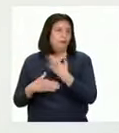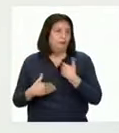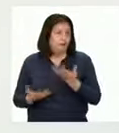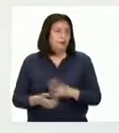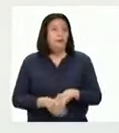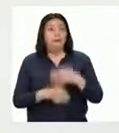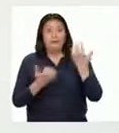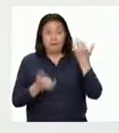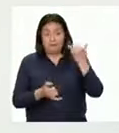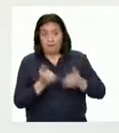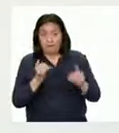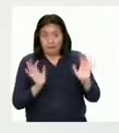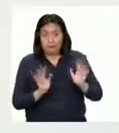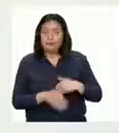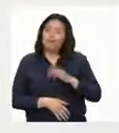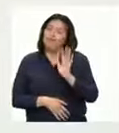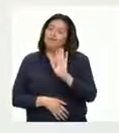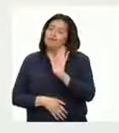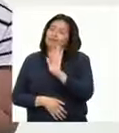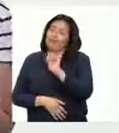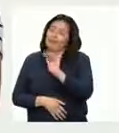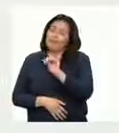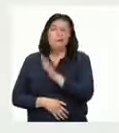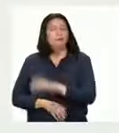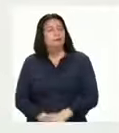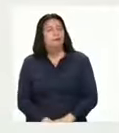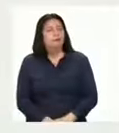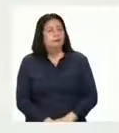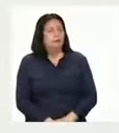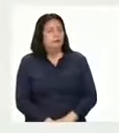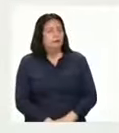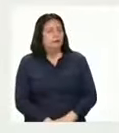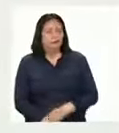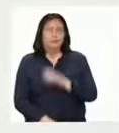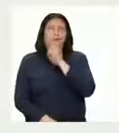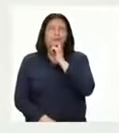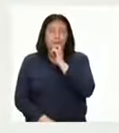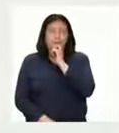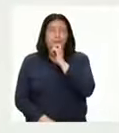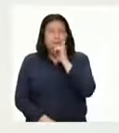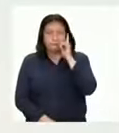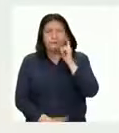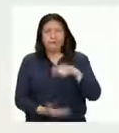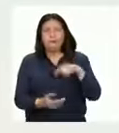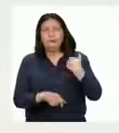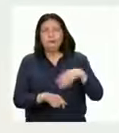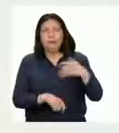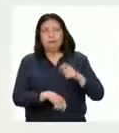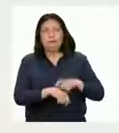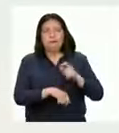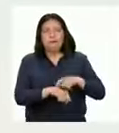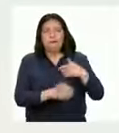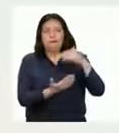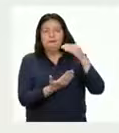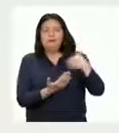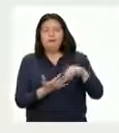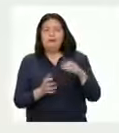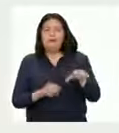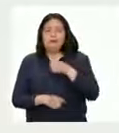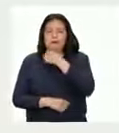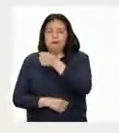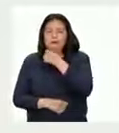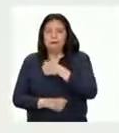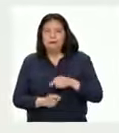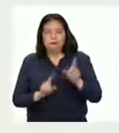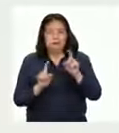Y, finalmente, nos despedimos. Profesora, parece que en general toma tiempo hacer la entrevista, sobre todo si queremos